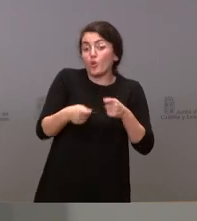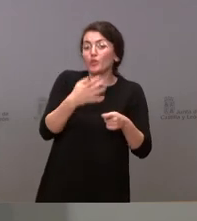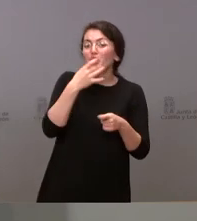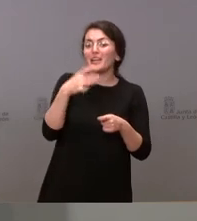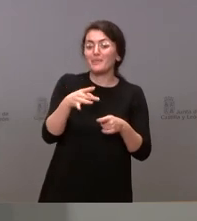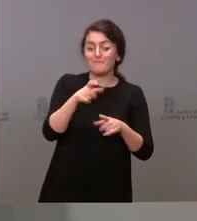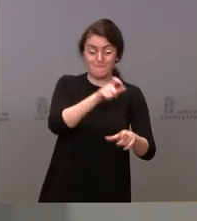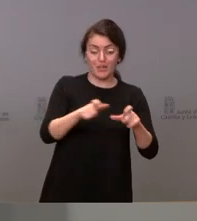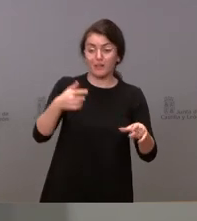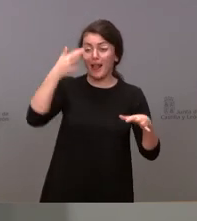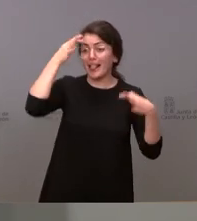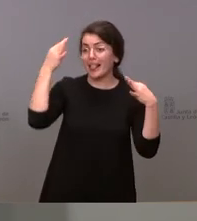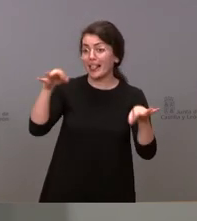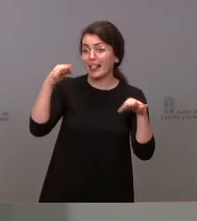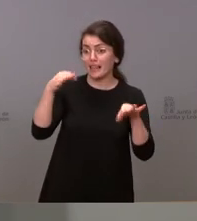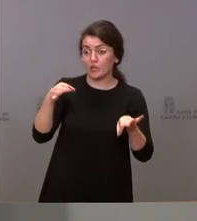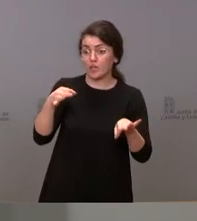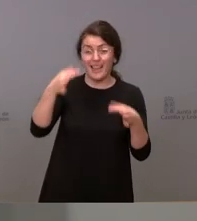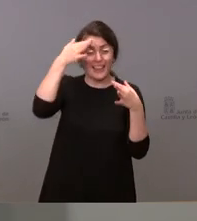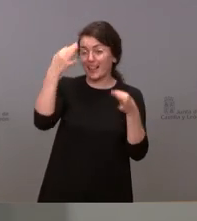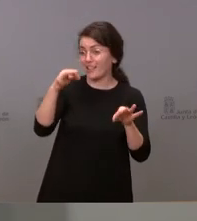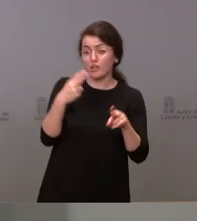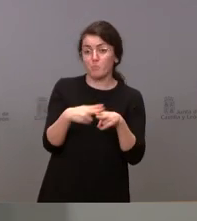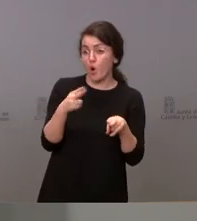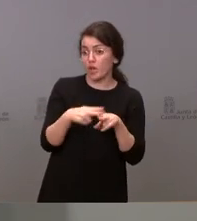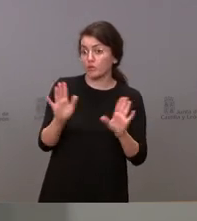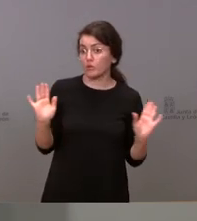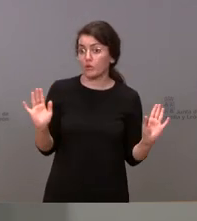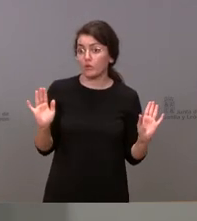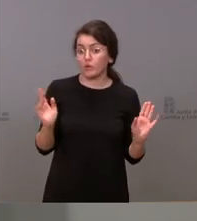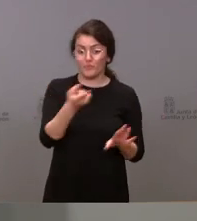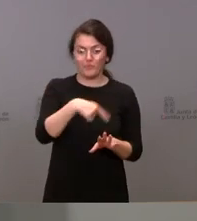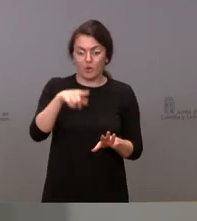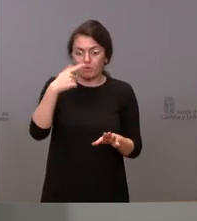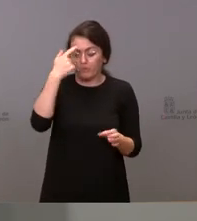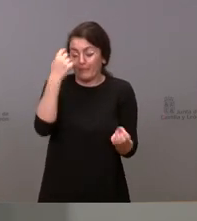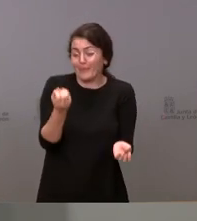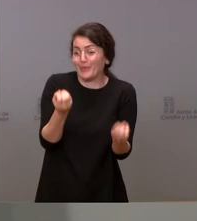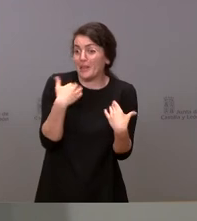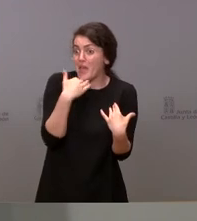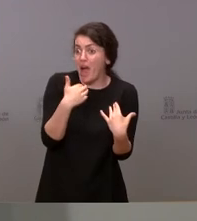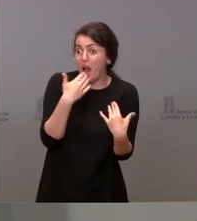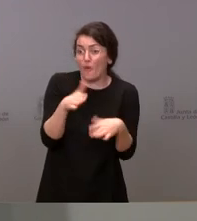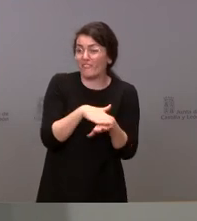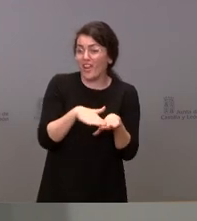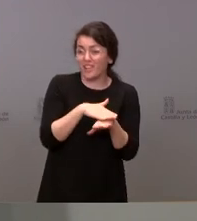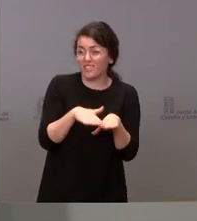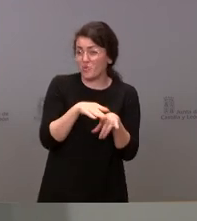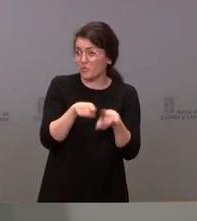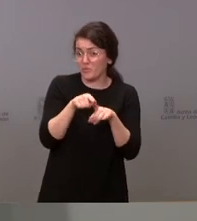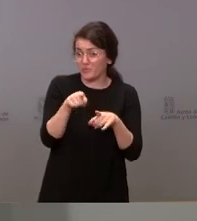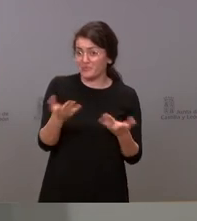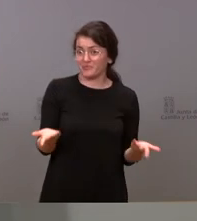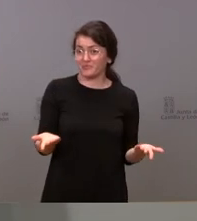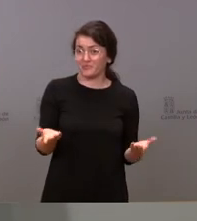de unos absolutos ignorantes políticos, que no entienden algo tan elemental como esto, que